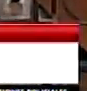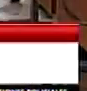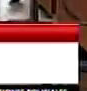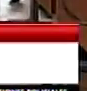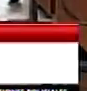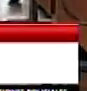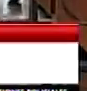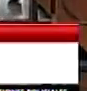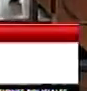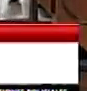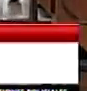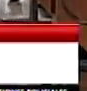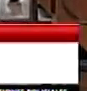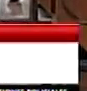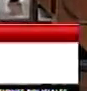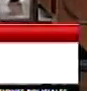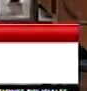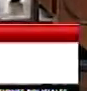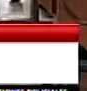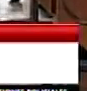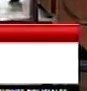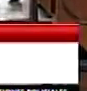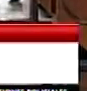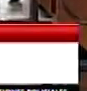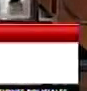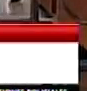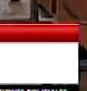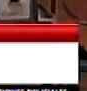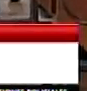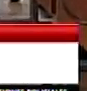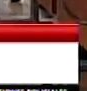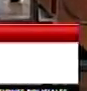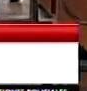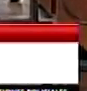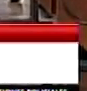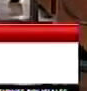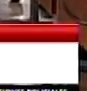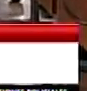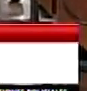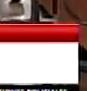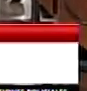Debate y aprobación del predictamen recaído en el proyecto de ley